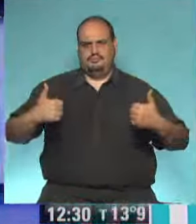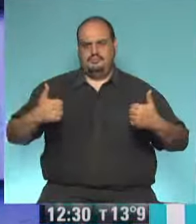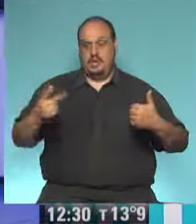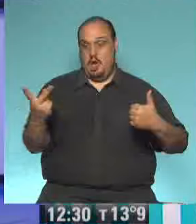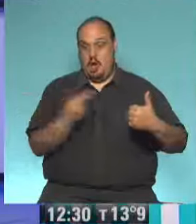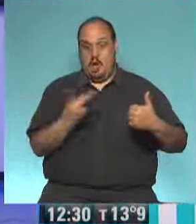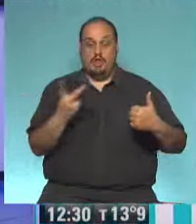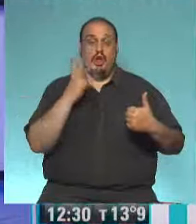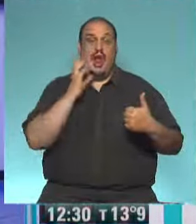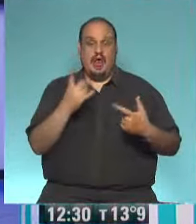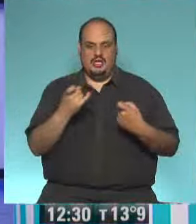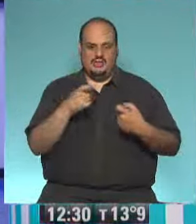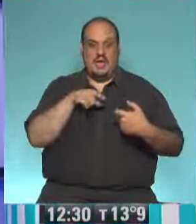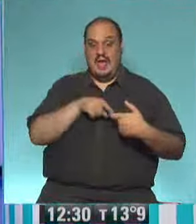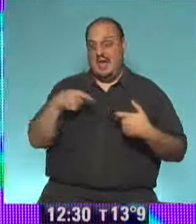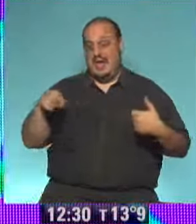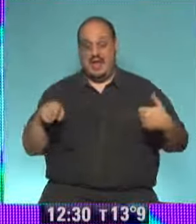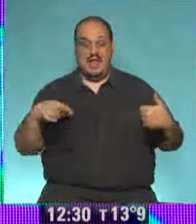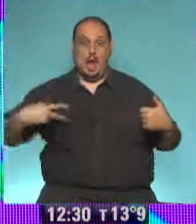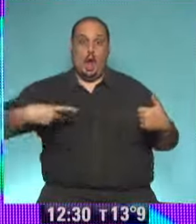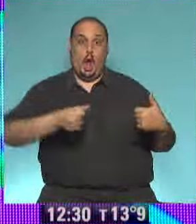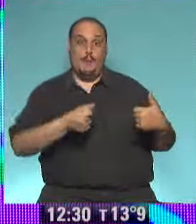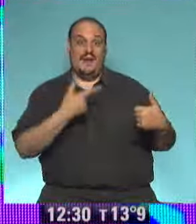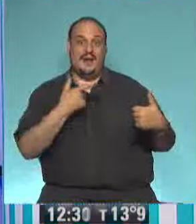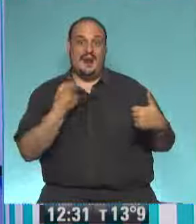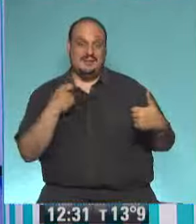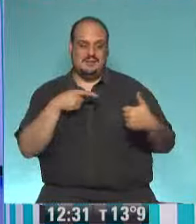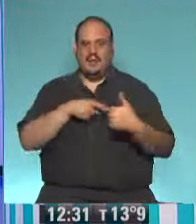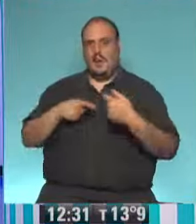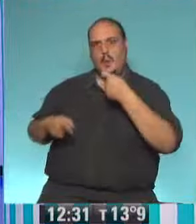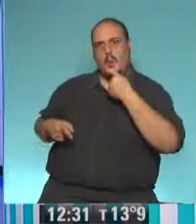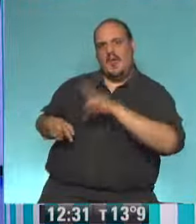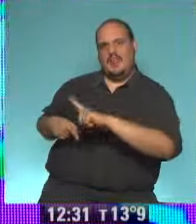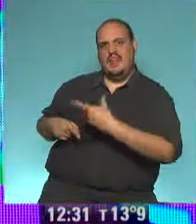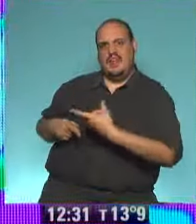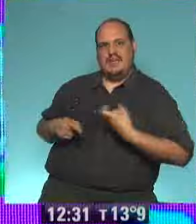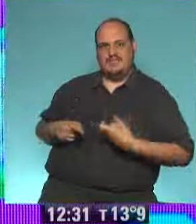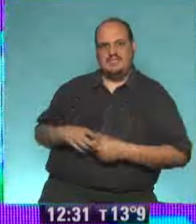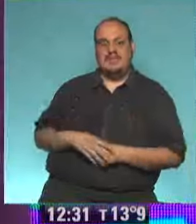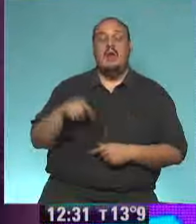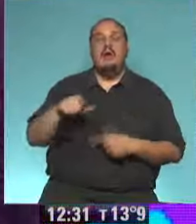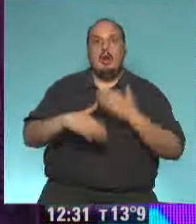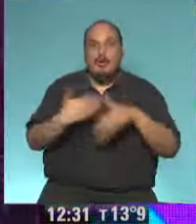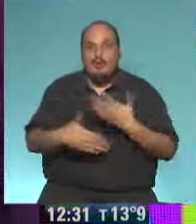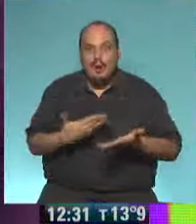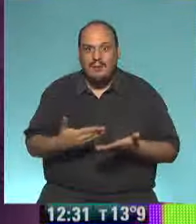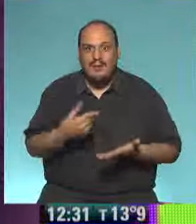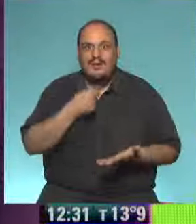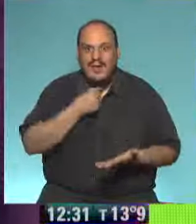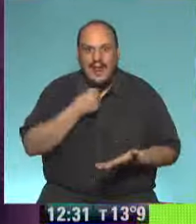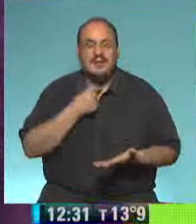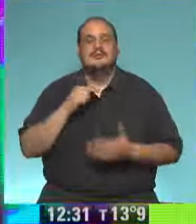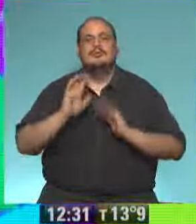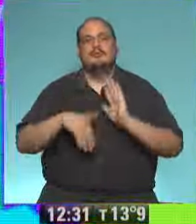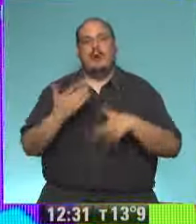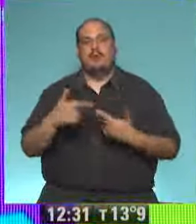necesitan algo. Uno vender y el otro comprar. ¿Por qué no jugamos? ¿Tienen ganas de jugar? Me encantaría. Porque es muy buena idea. ¿Por qué no hacemos eso? Vamos a hacer un juego. Yo